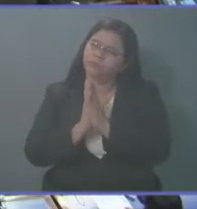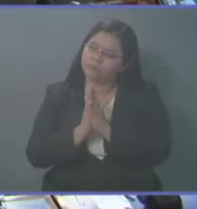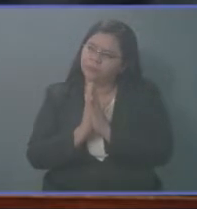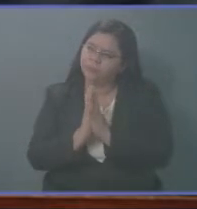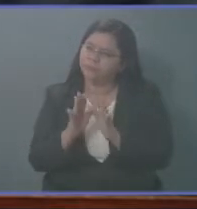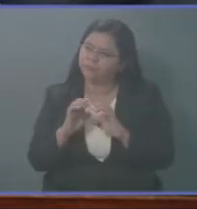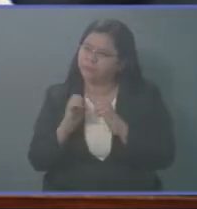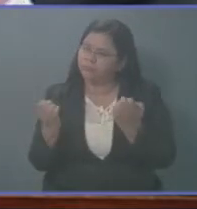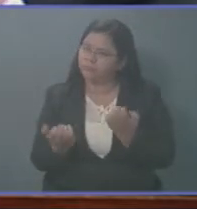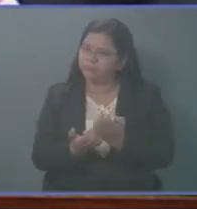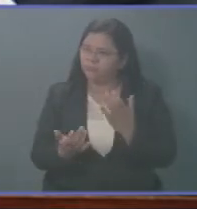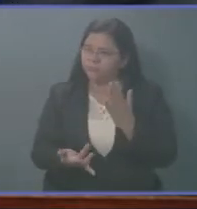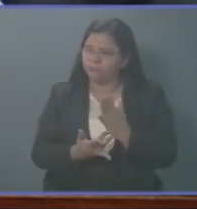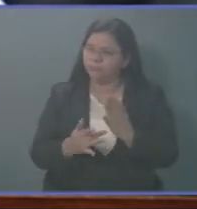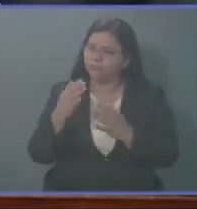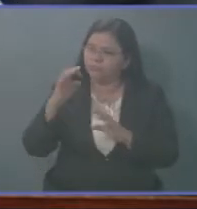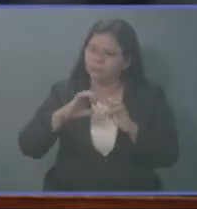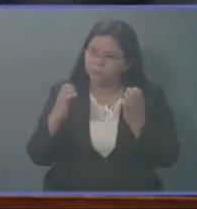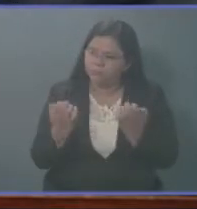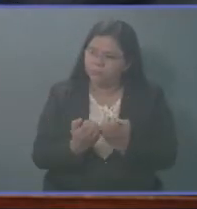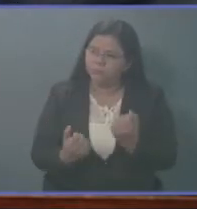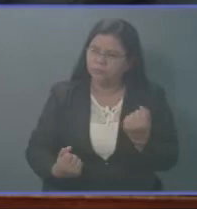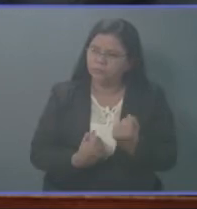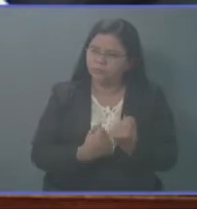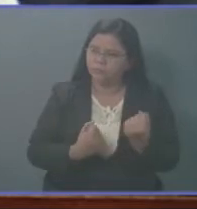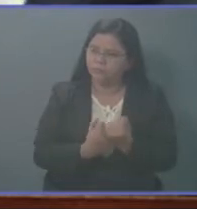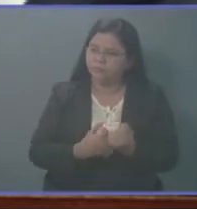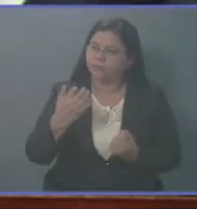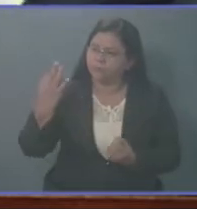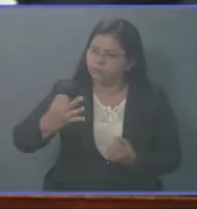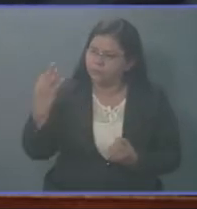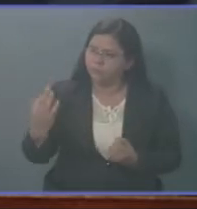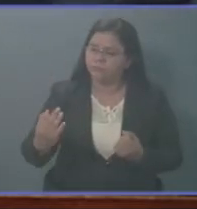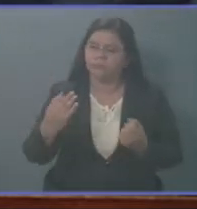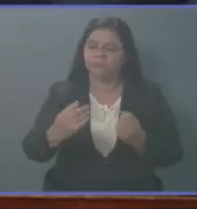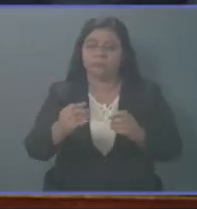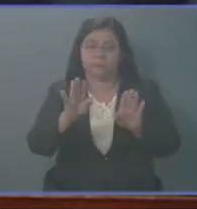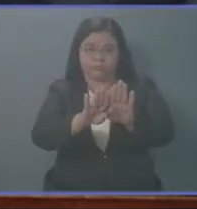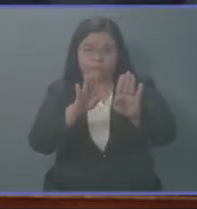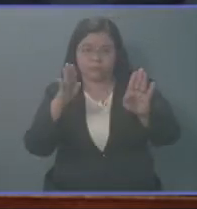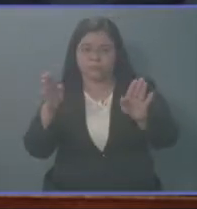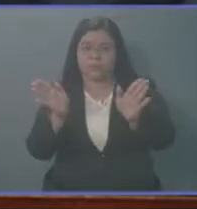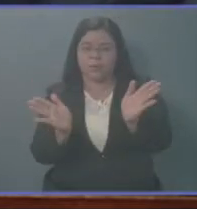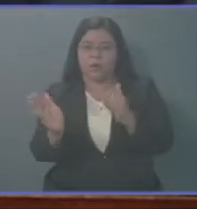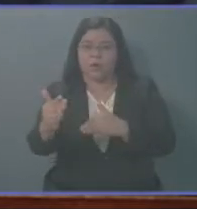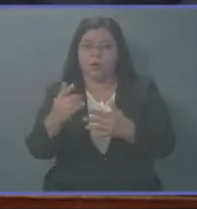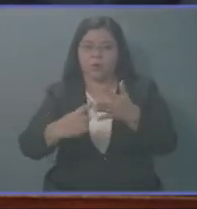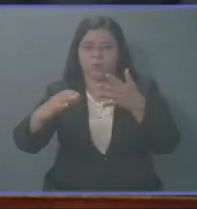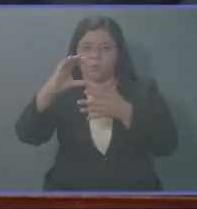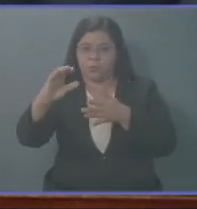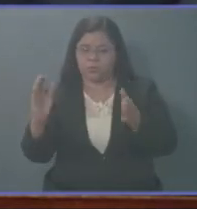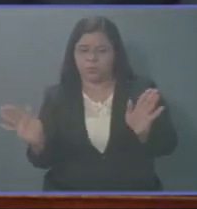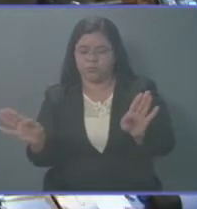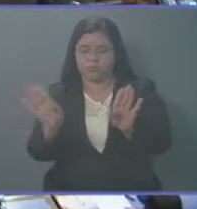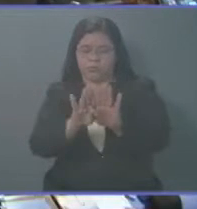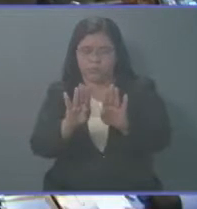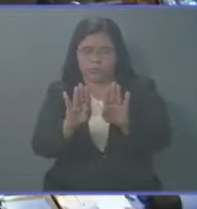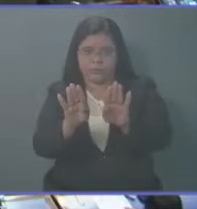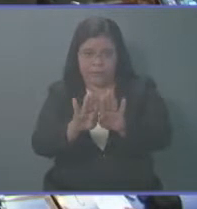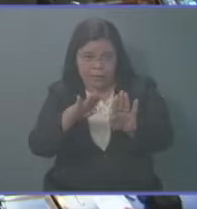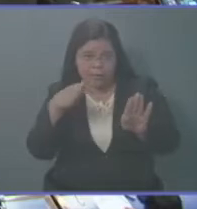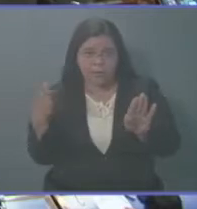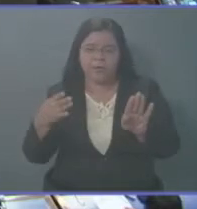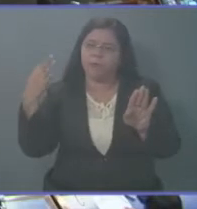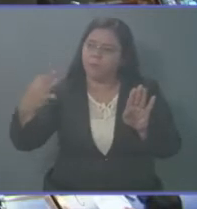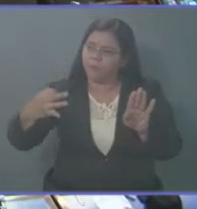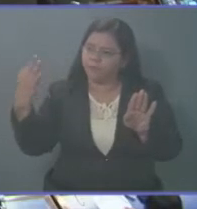técnico, al equipo de apoyo, que por favor nos abran el salón de los constituyentes en